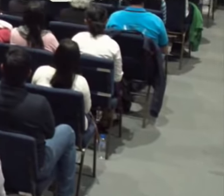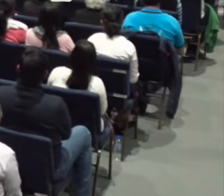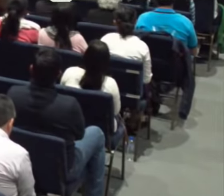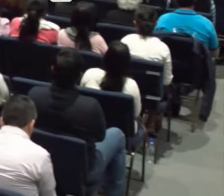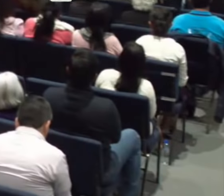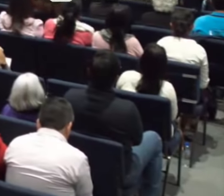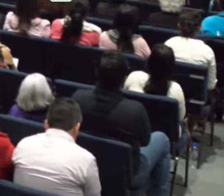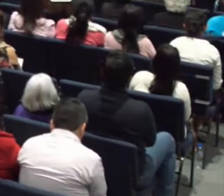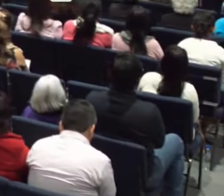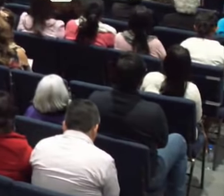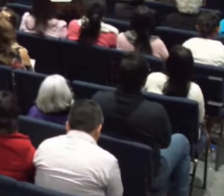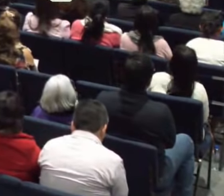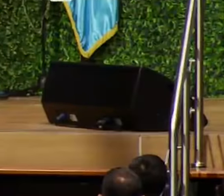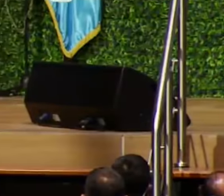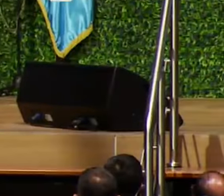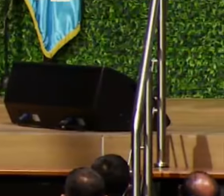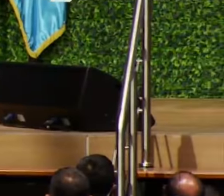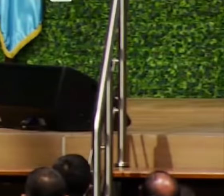transforma.